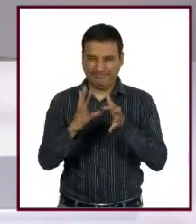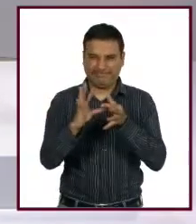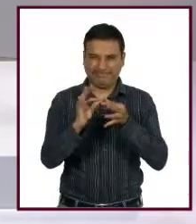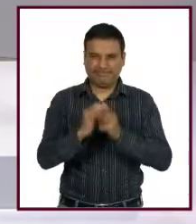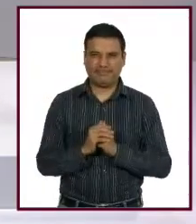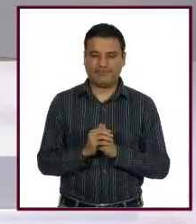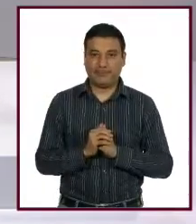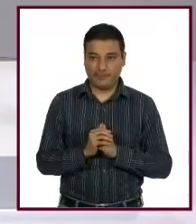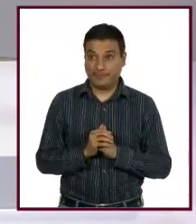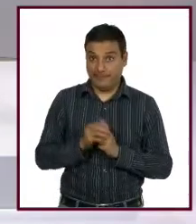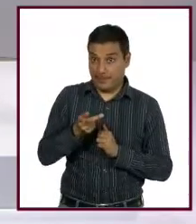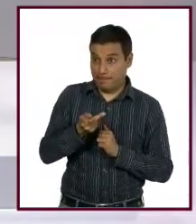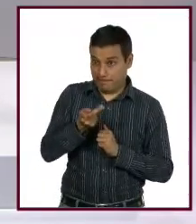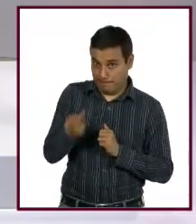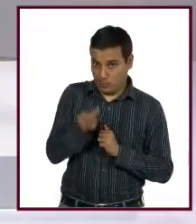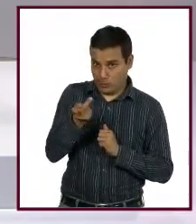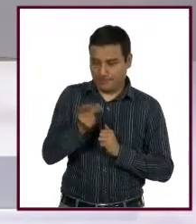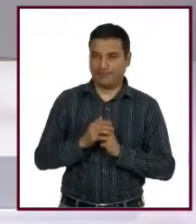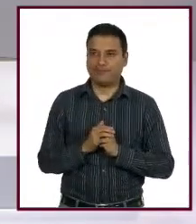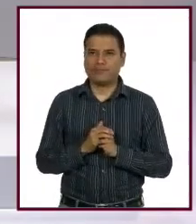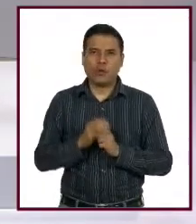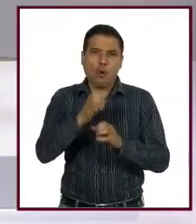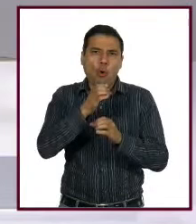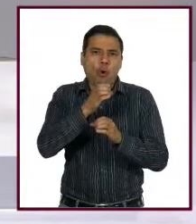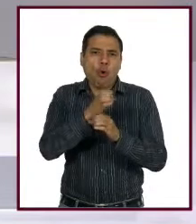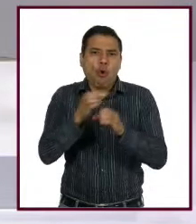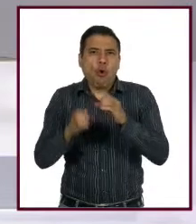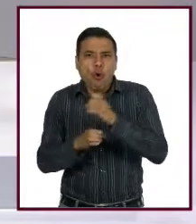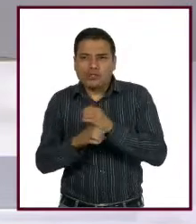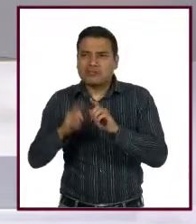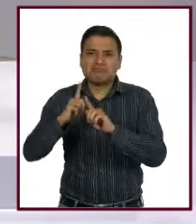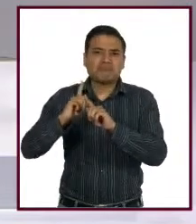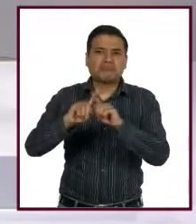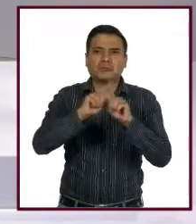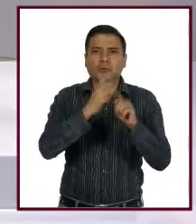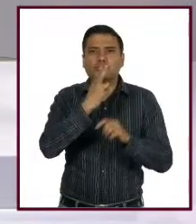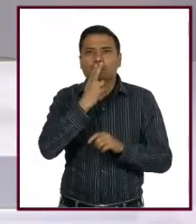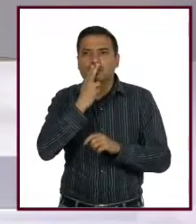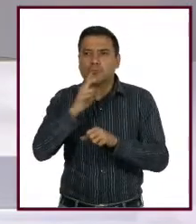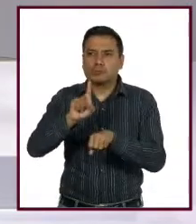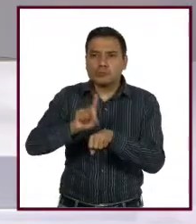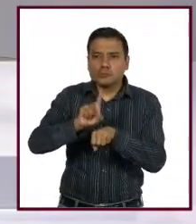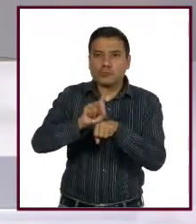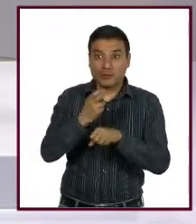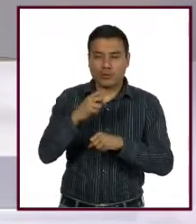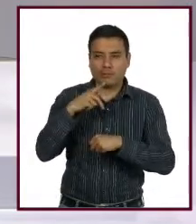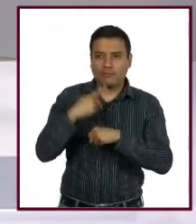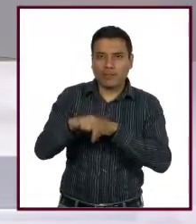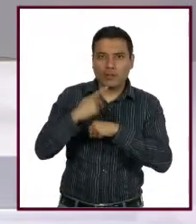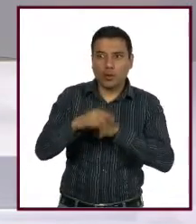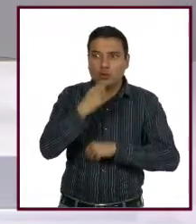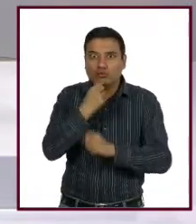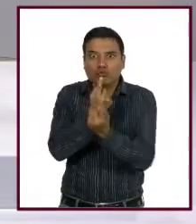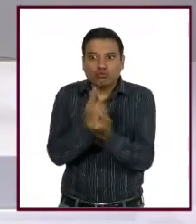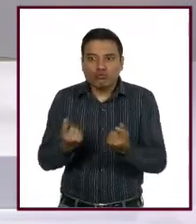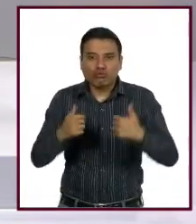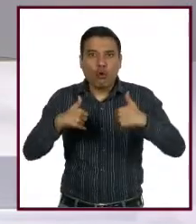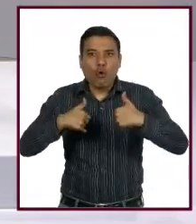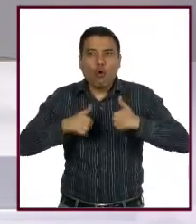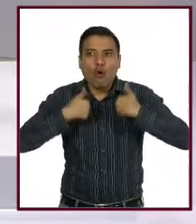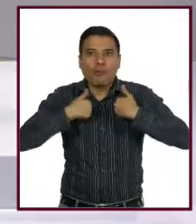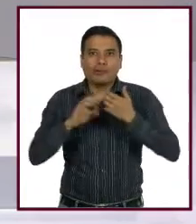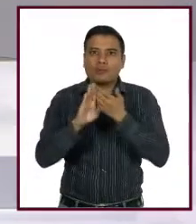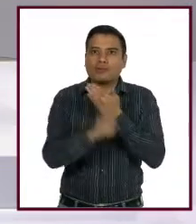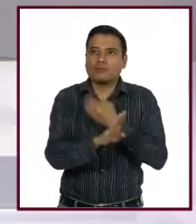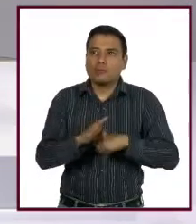nos preguntan aquí también, algunos artículos de uso común son dañinos. ¿Cómo evitar que entren en contacto con niñas, niños y adolescentes? Bueno, un poco de la mano